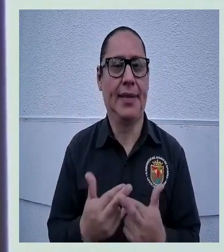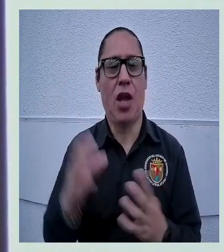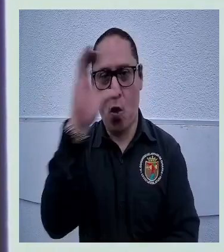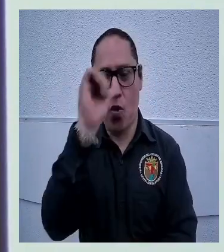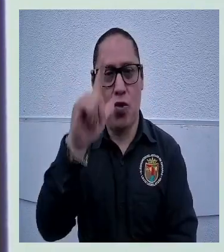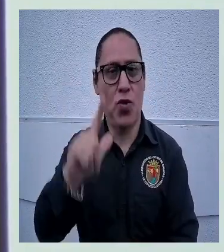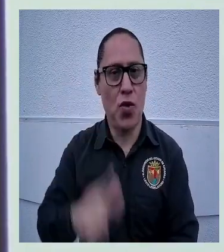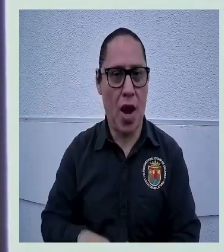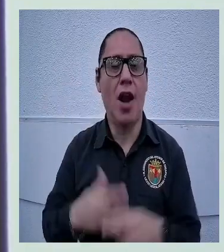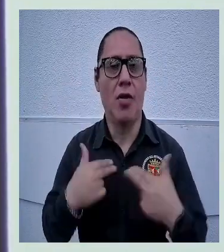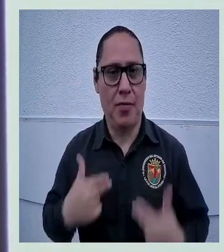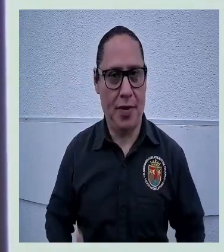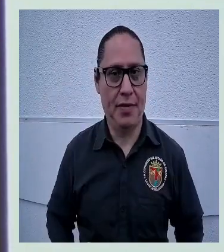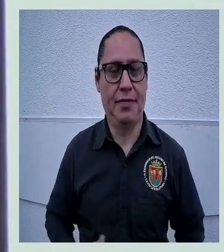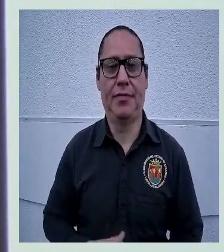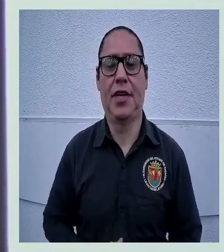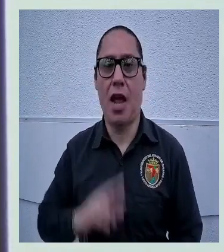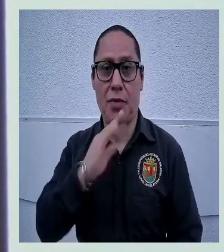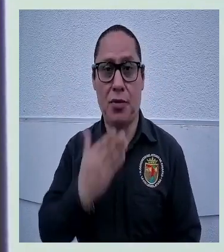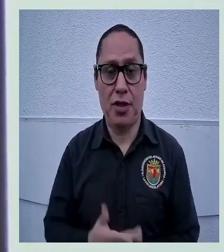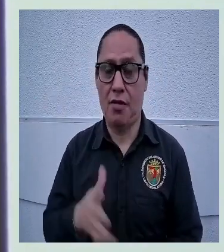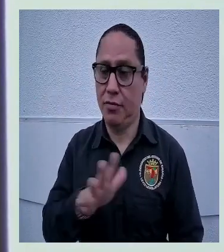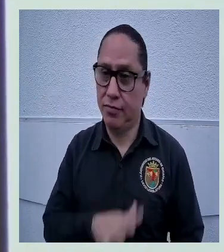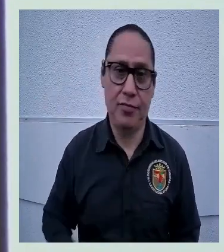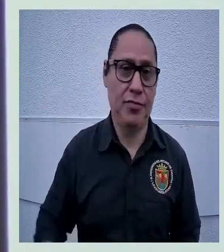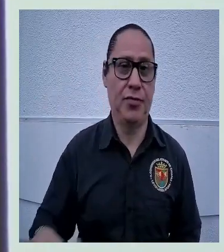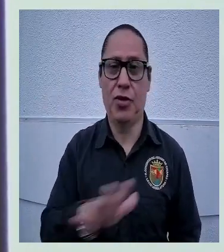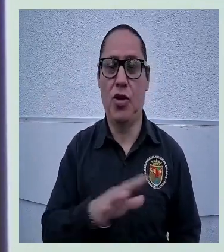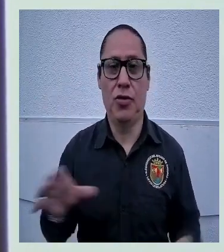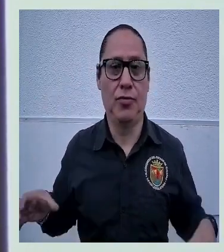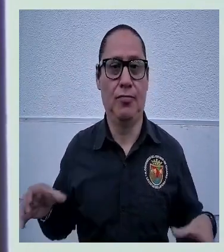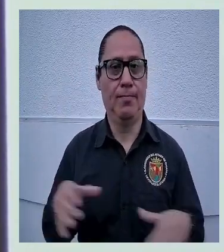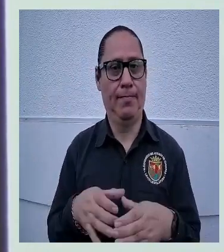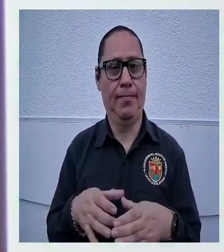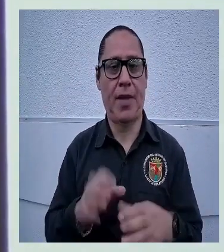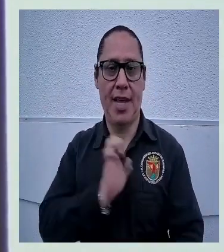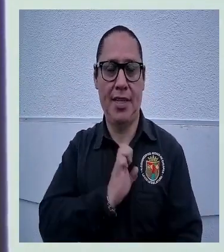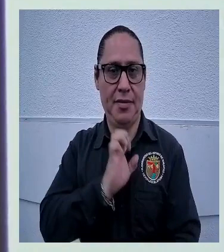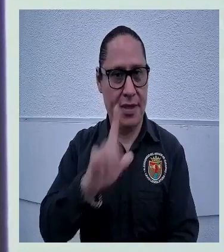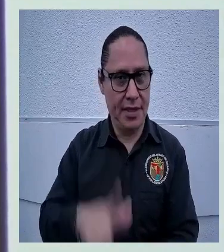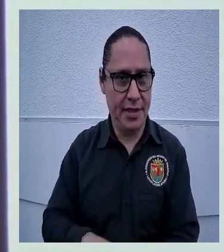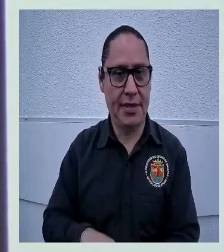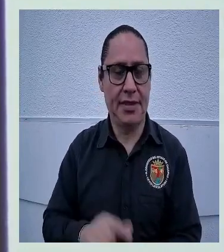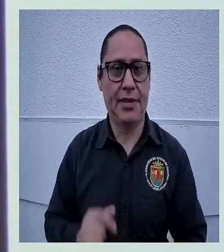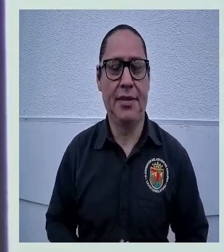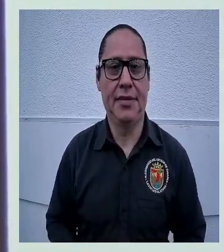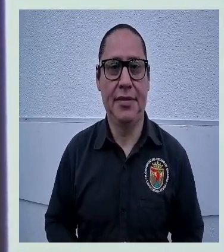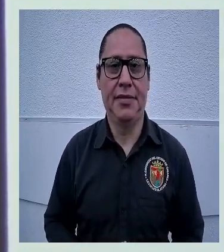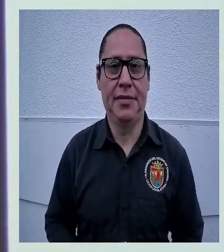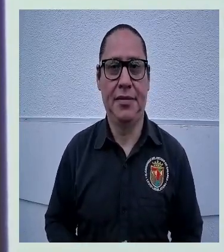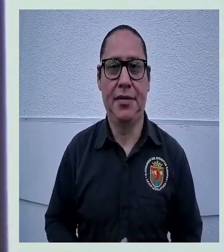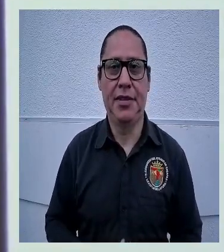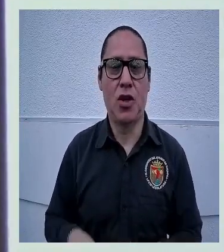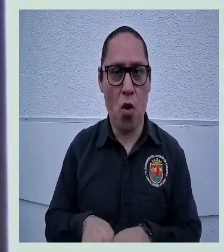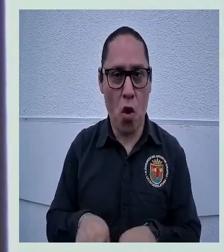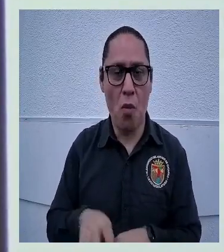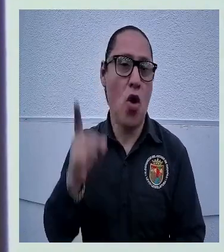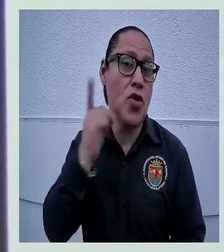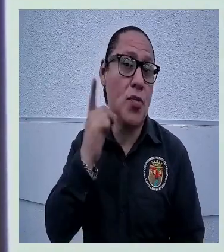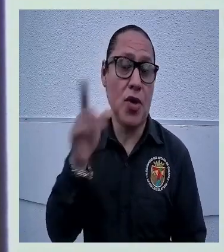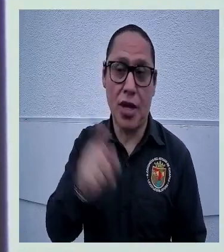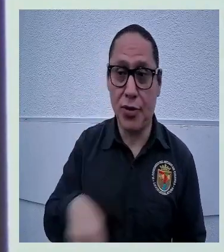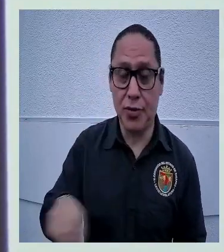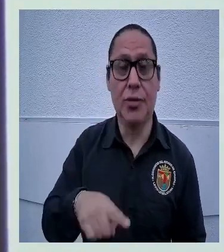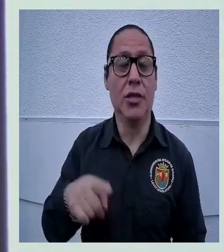humano es nuestra responsabilidad en lo colectivo y especialmente como legisladores